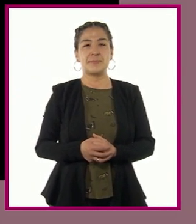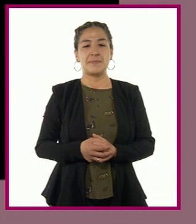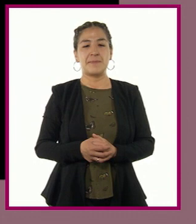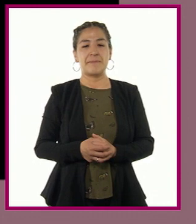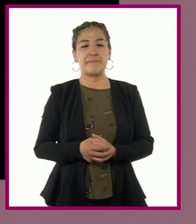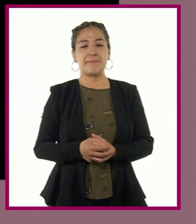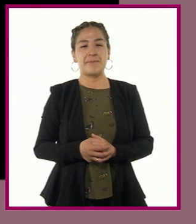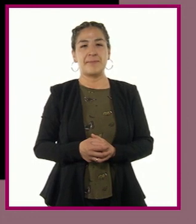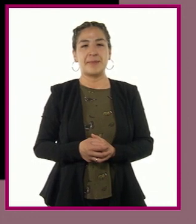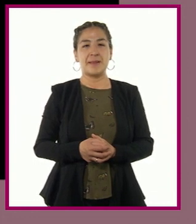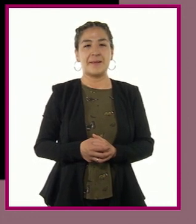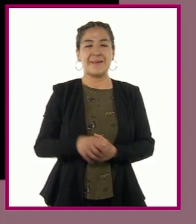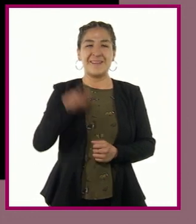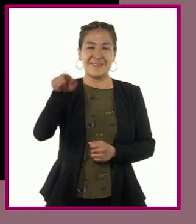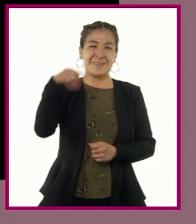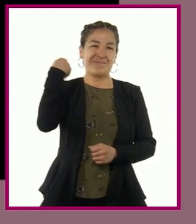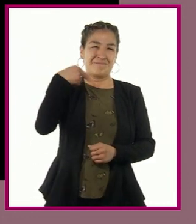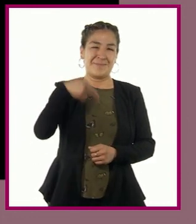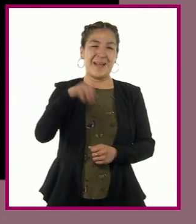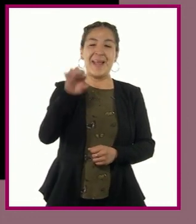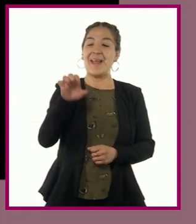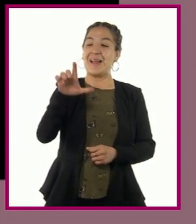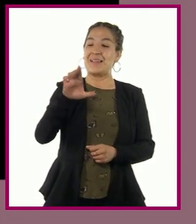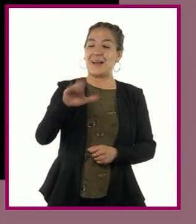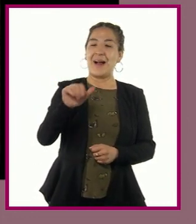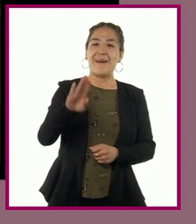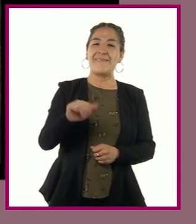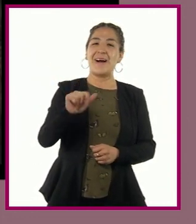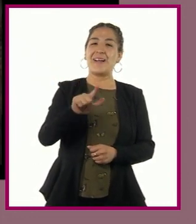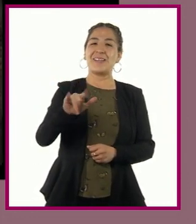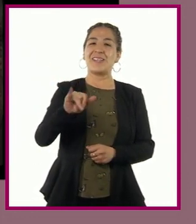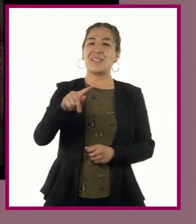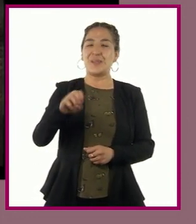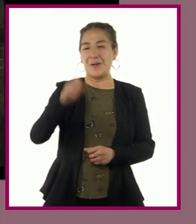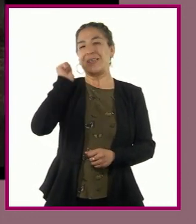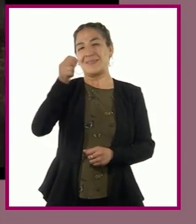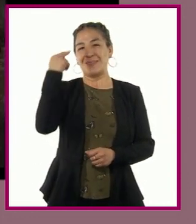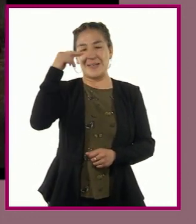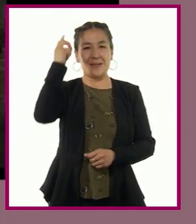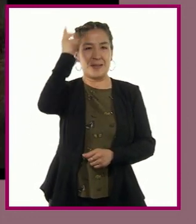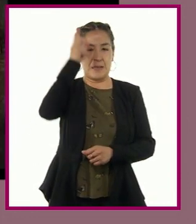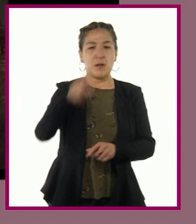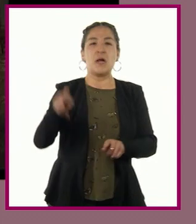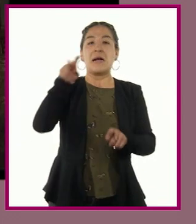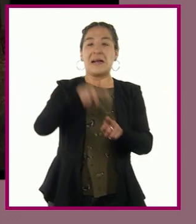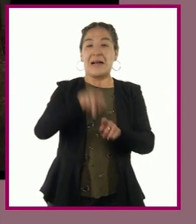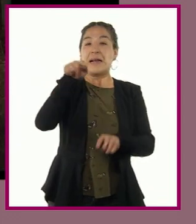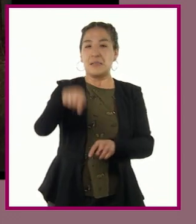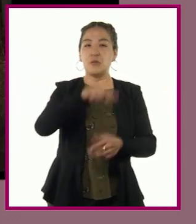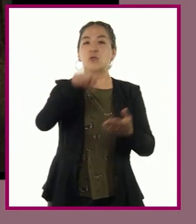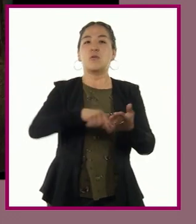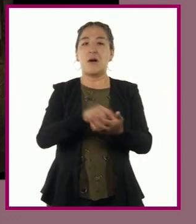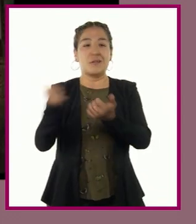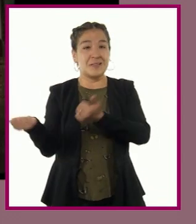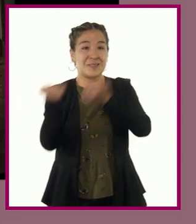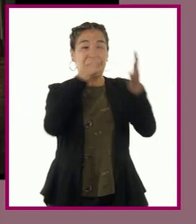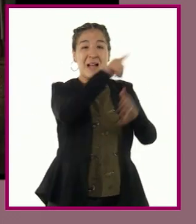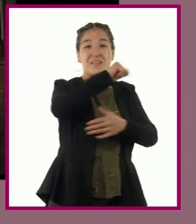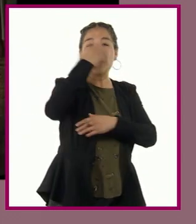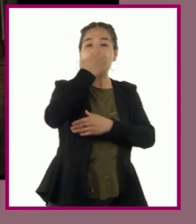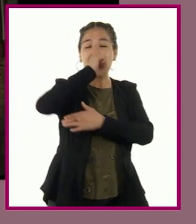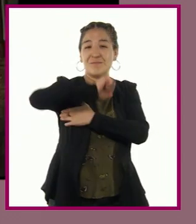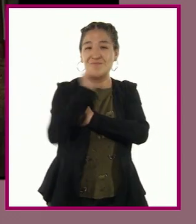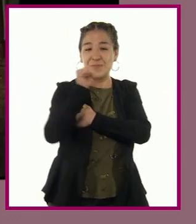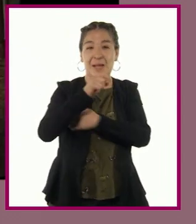El Caballito, como se le conoce de manera popular, estuvo resguardado en el claustro de la Real y Pontificia Universidad de México